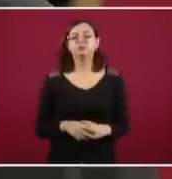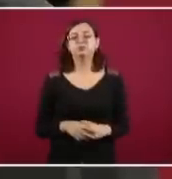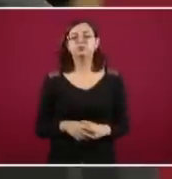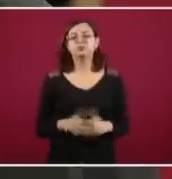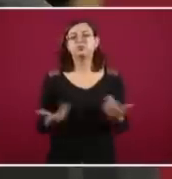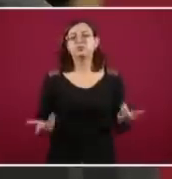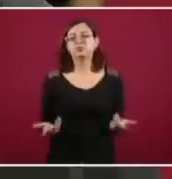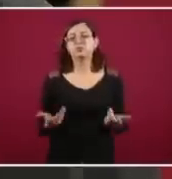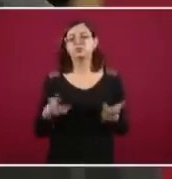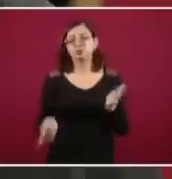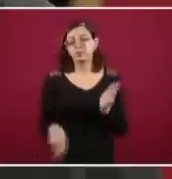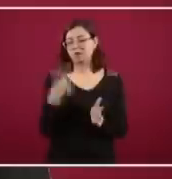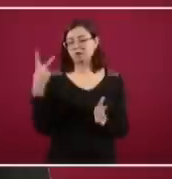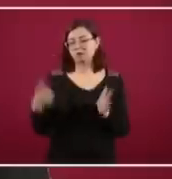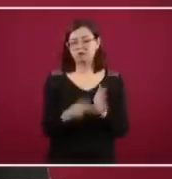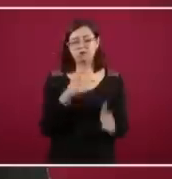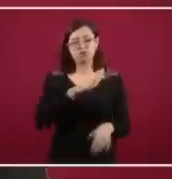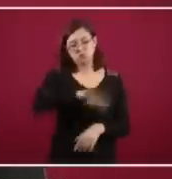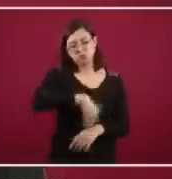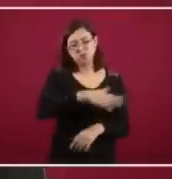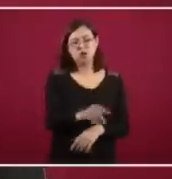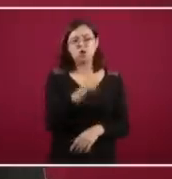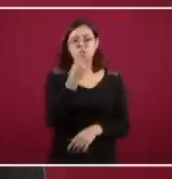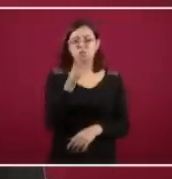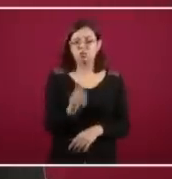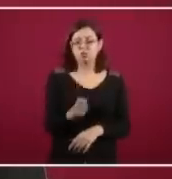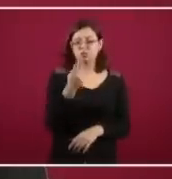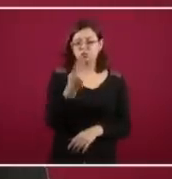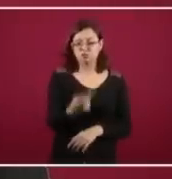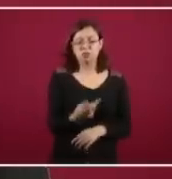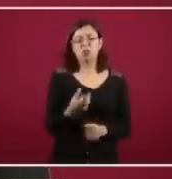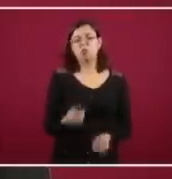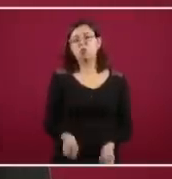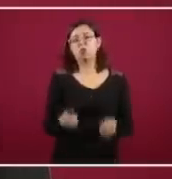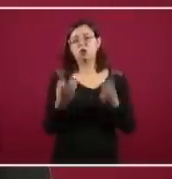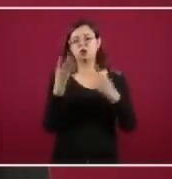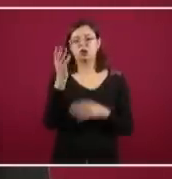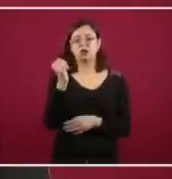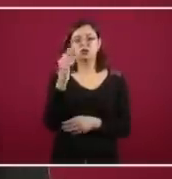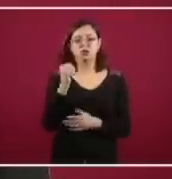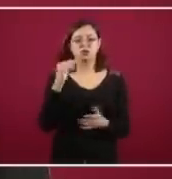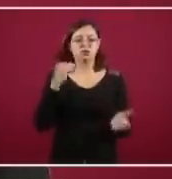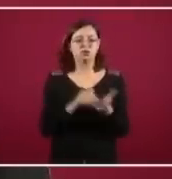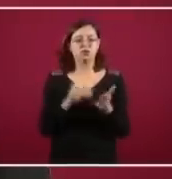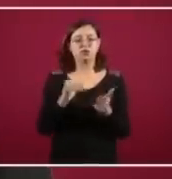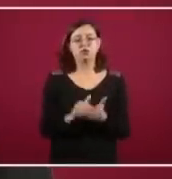lo consultaron fue 1.2, lo que representó